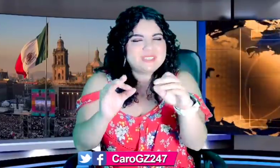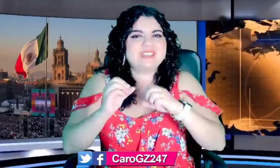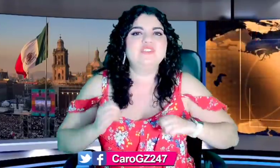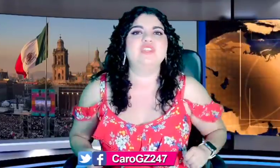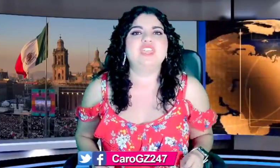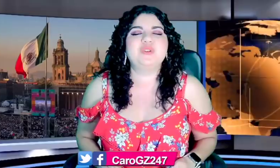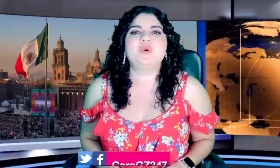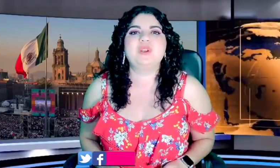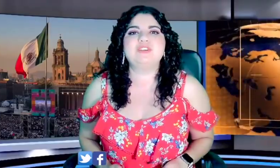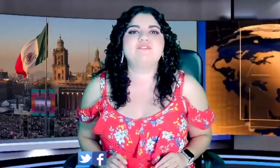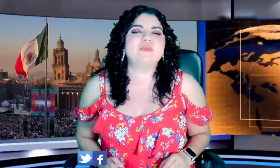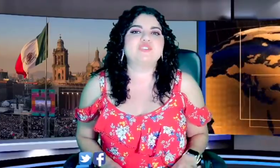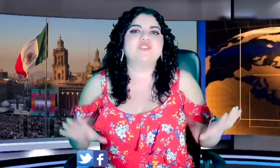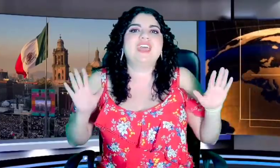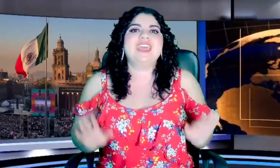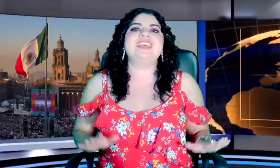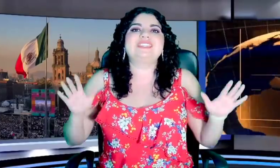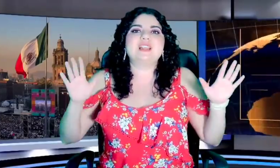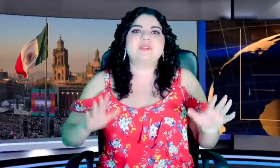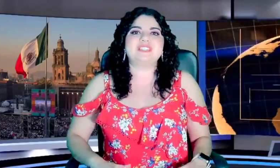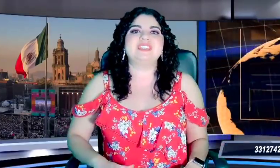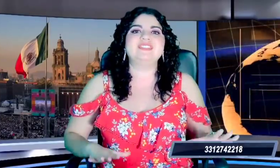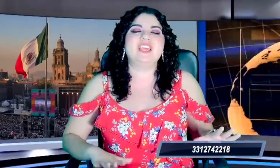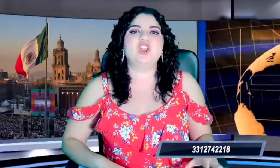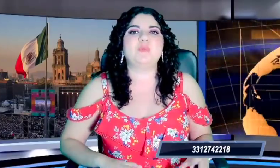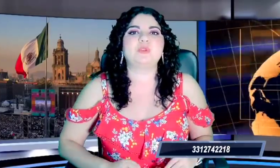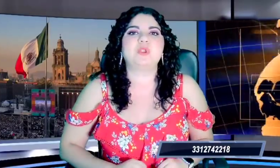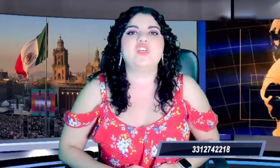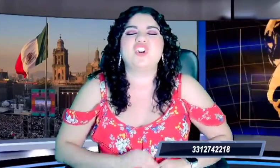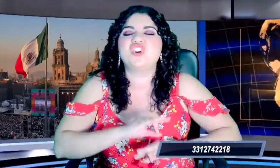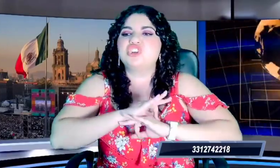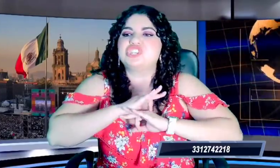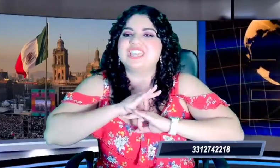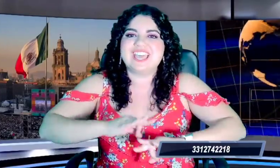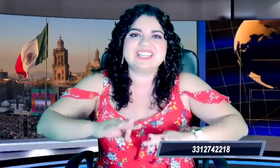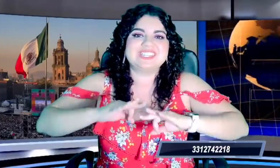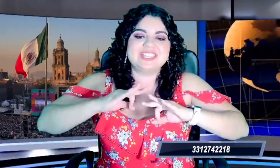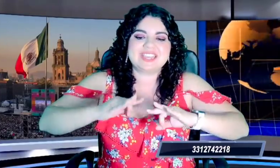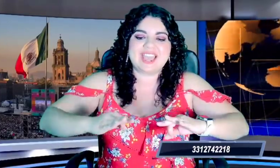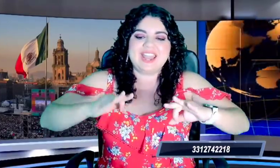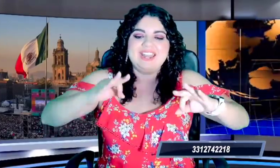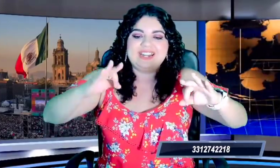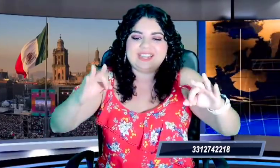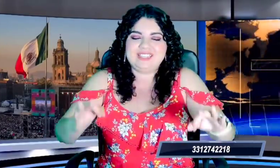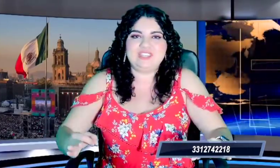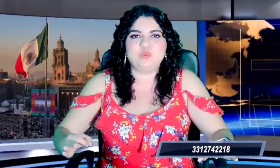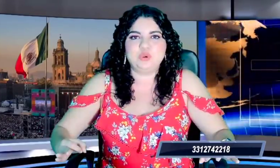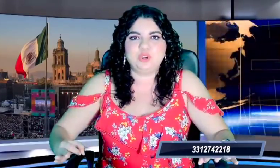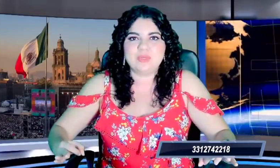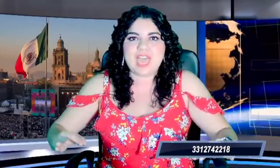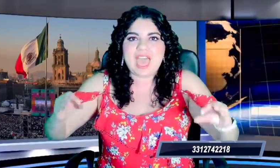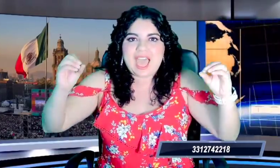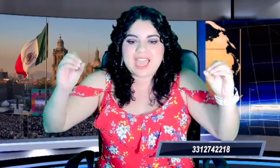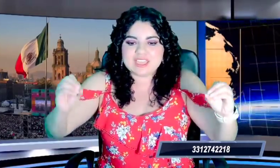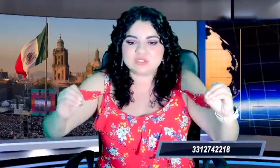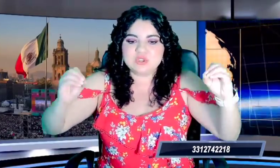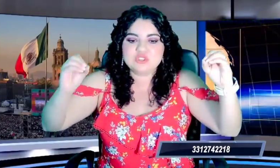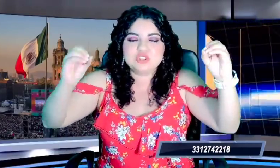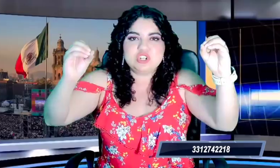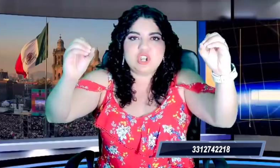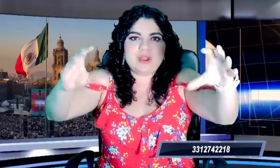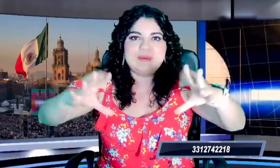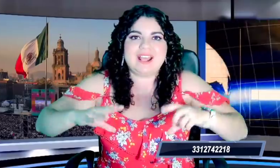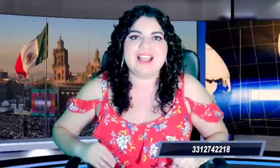vamos pasando de lleno con la información. Y es que el presidente López Obrador no se cansa de dejar en ridículo a